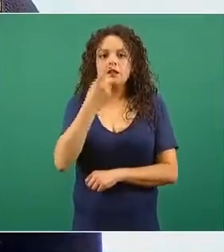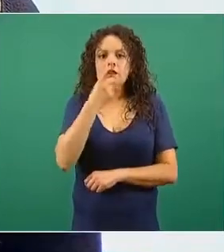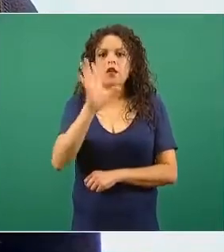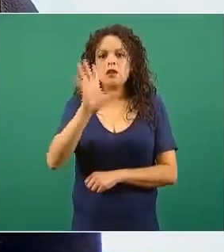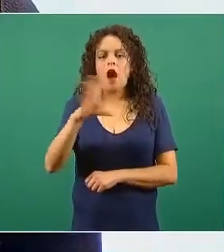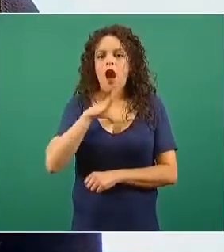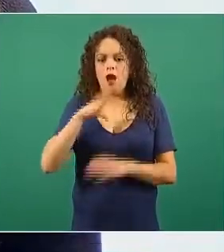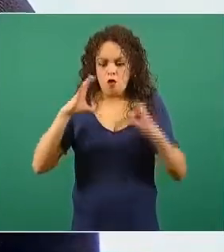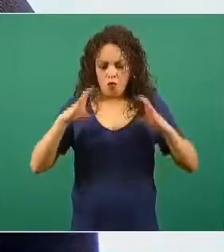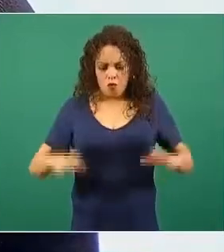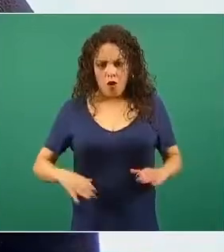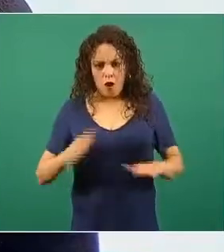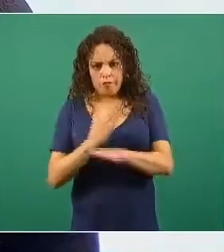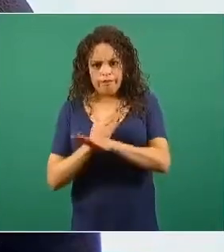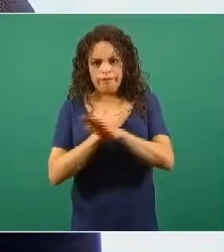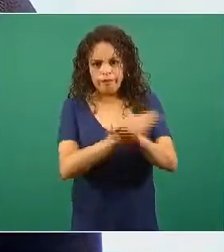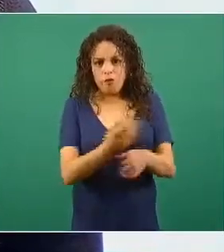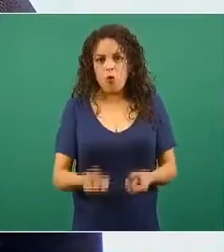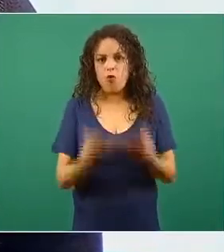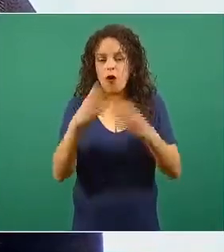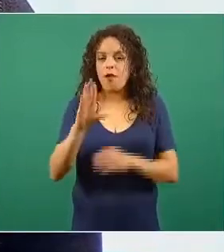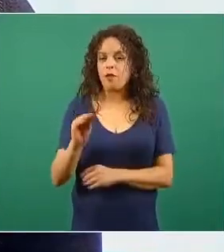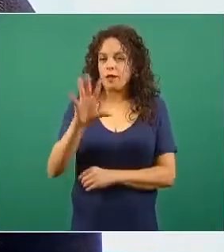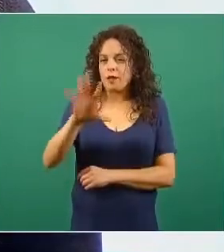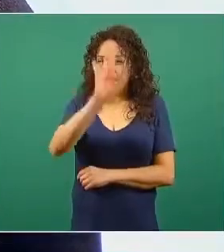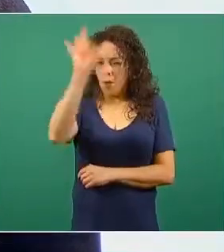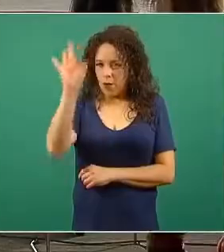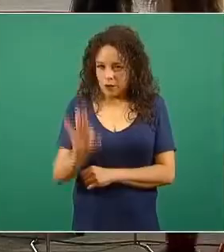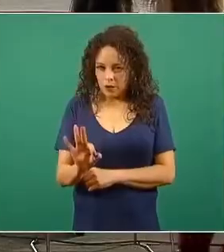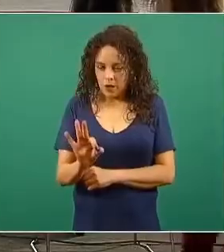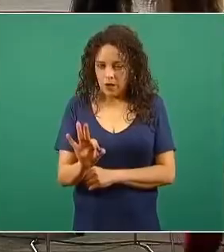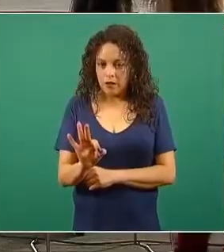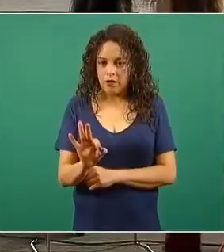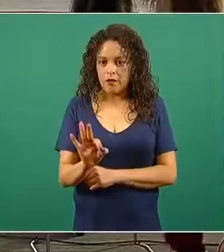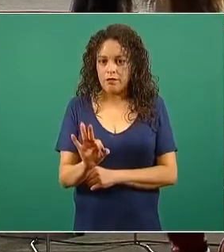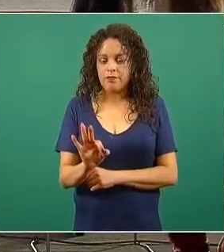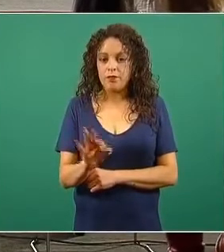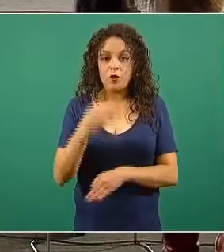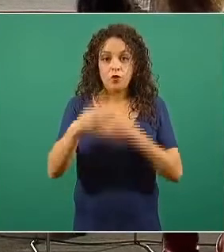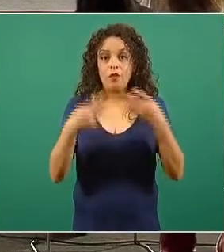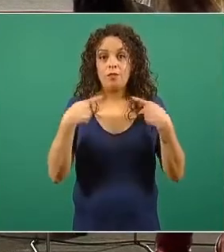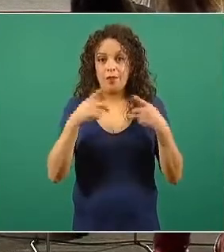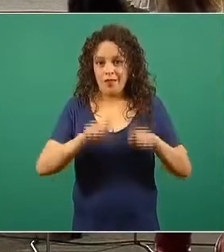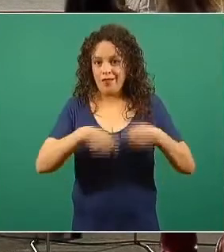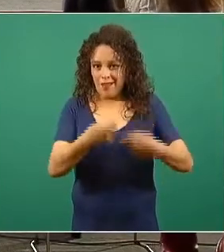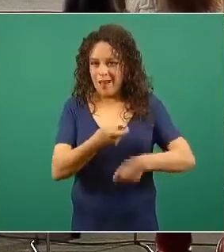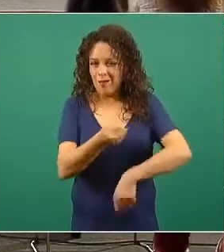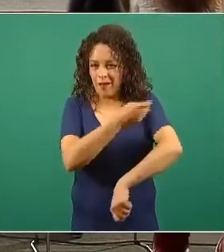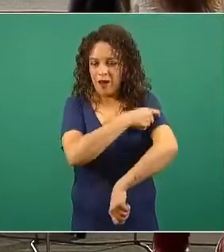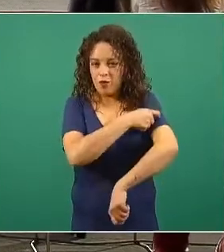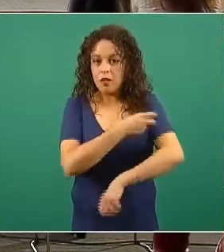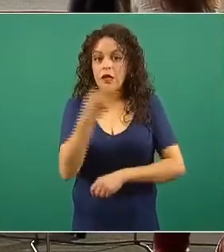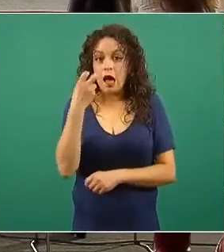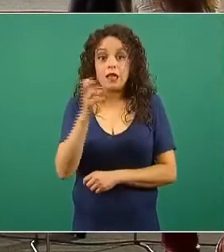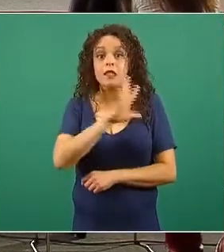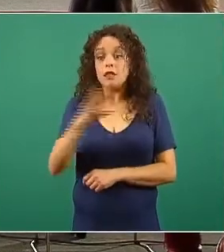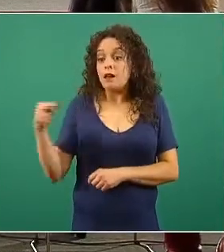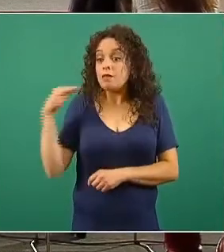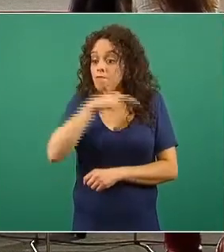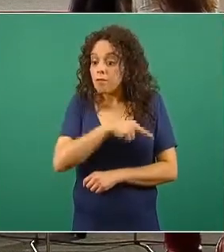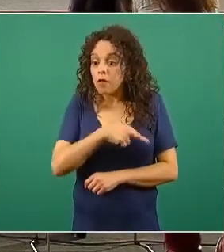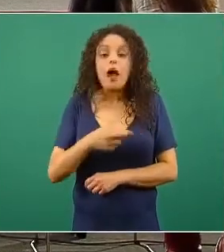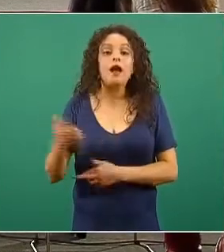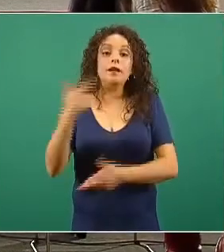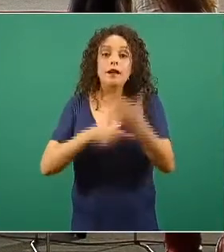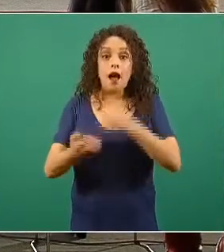se espera de 95% al menos de las personas vacunadas, inmediatamente las clases tendrían que